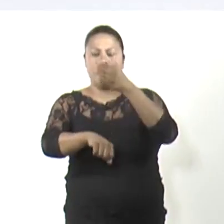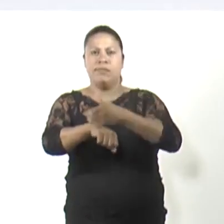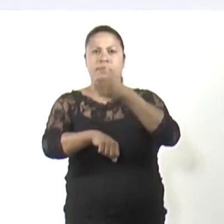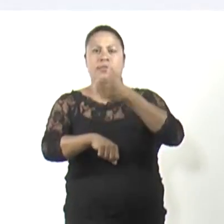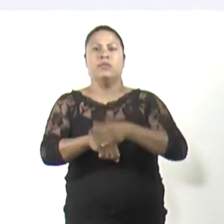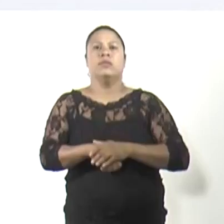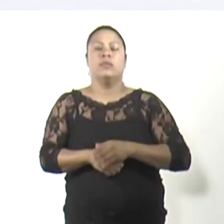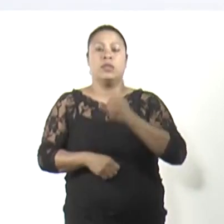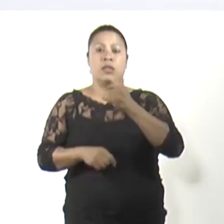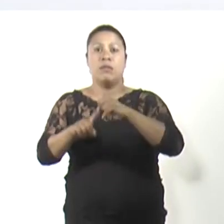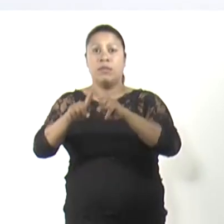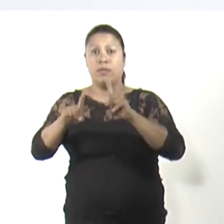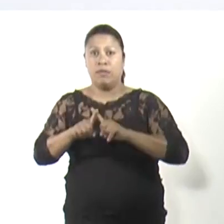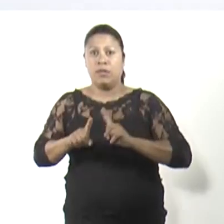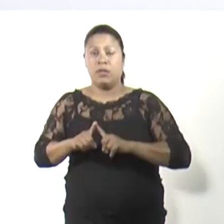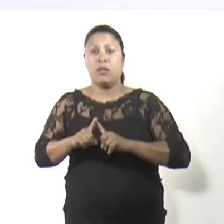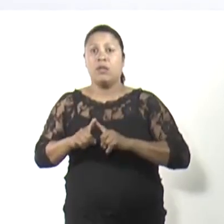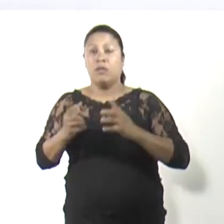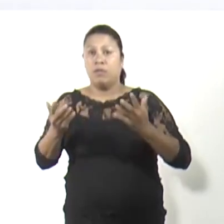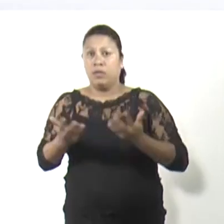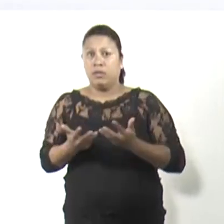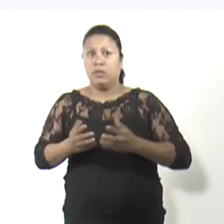Y se van a establecer entonces